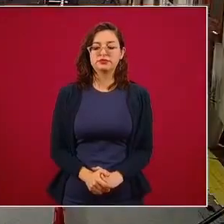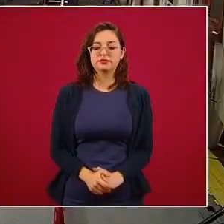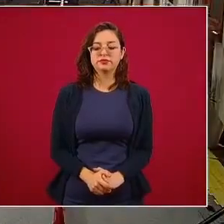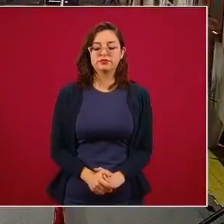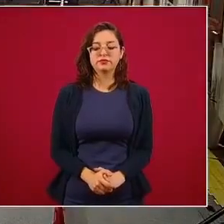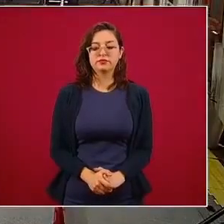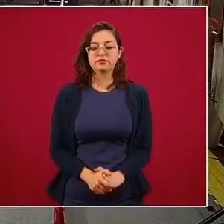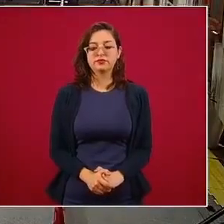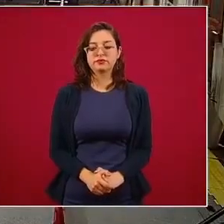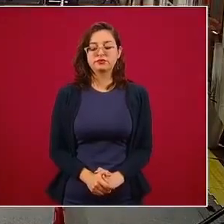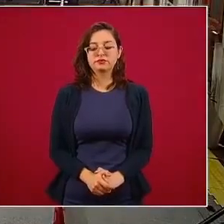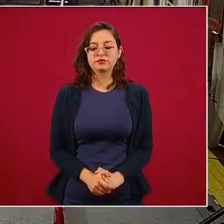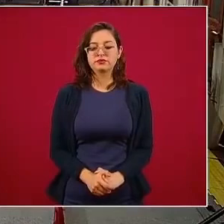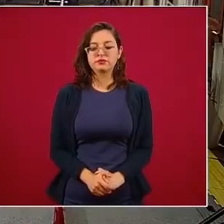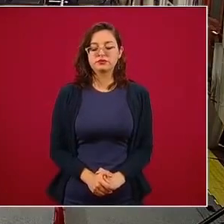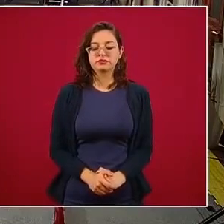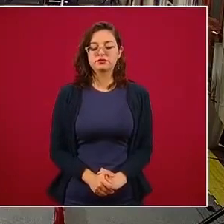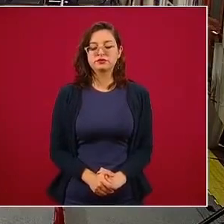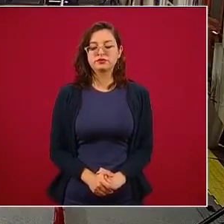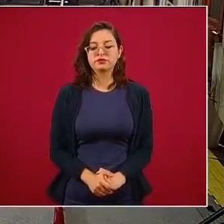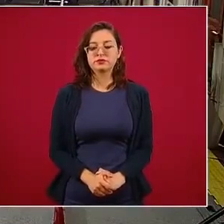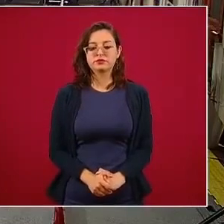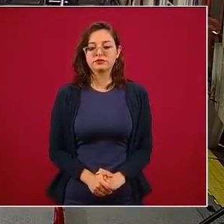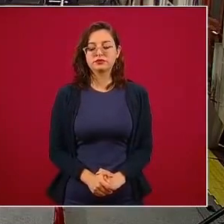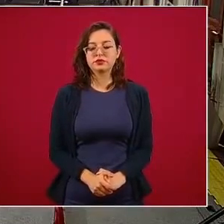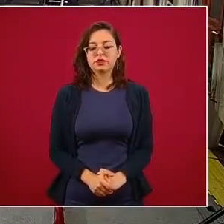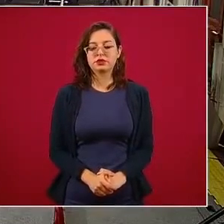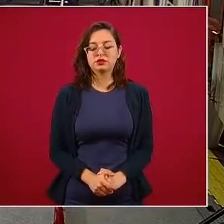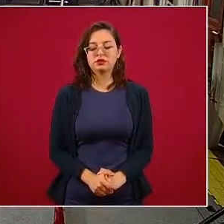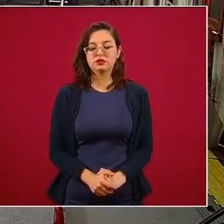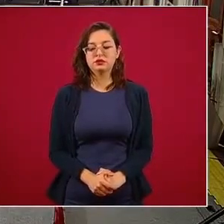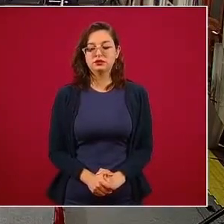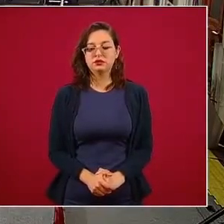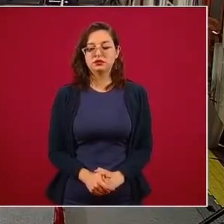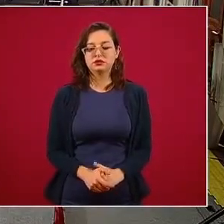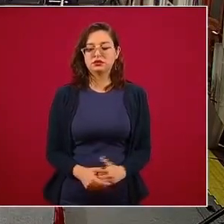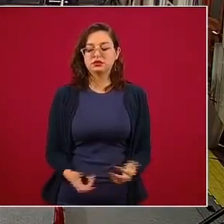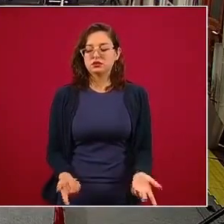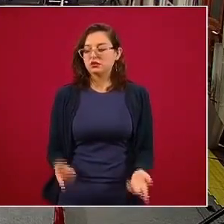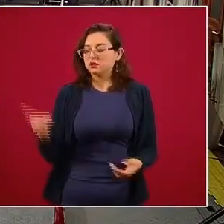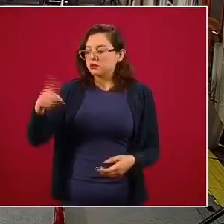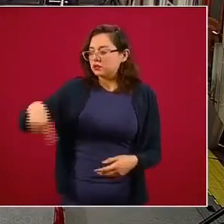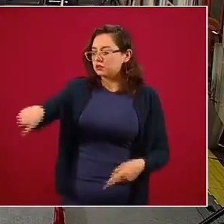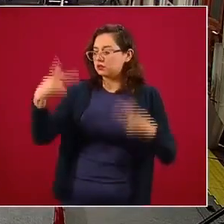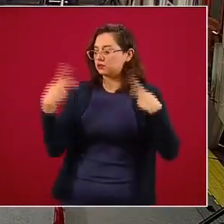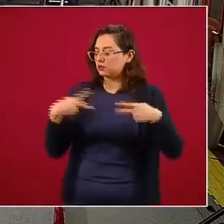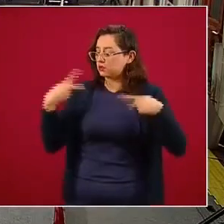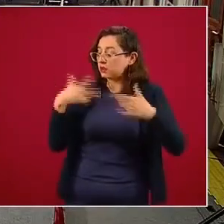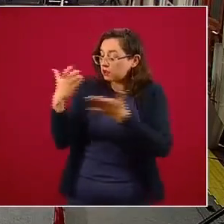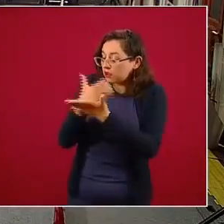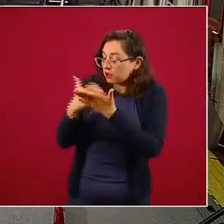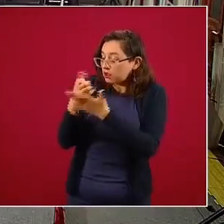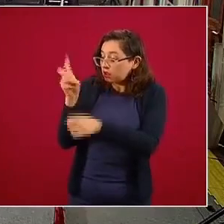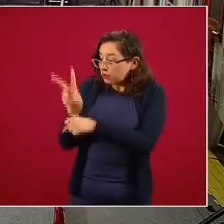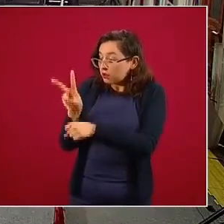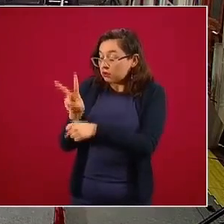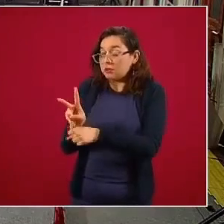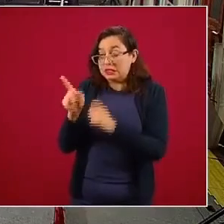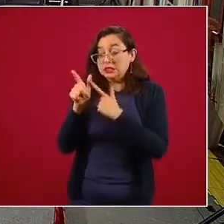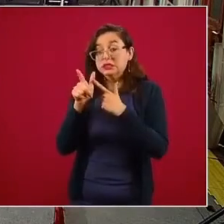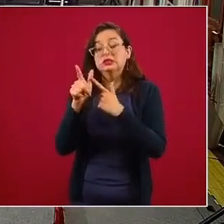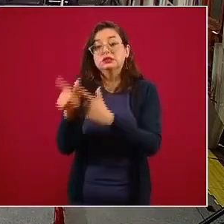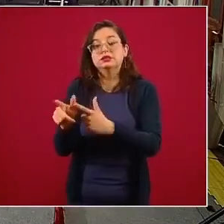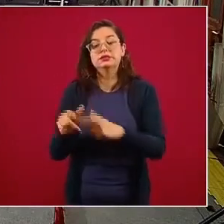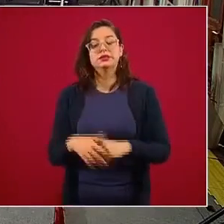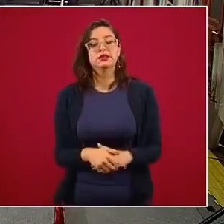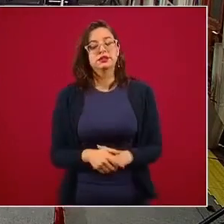¿Tendríamos nosotros capacidad de dar seguimiento a las personas recuperadas? Bueno, las personas recuperadas,